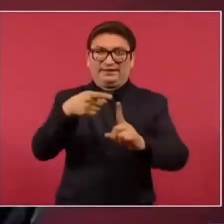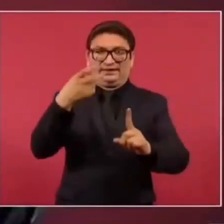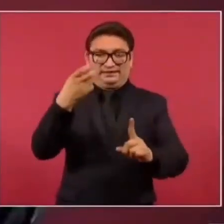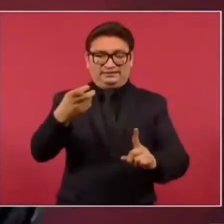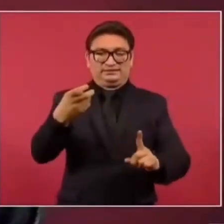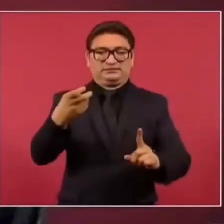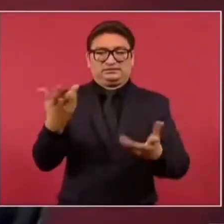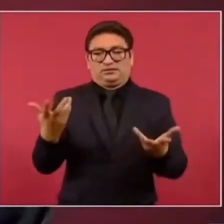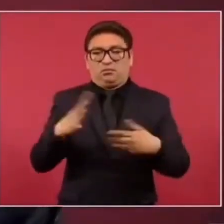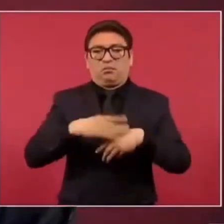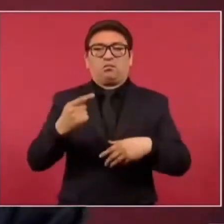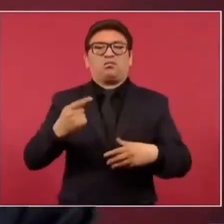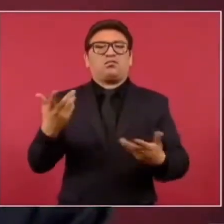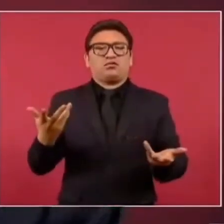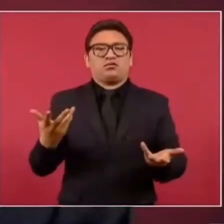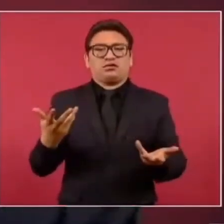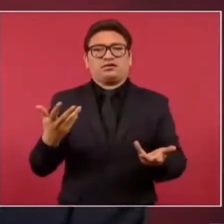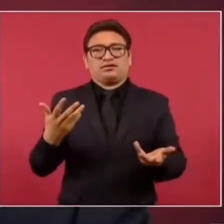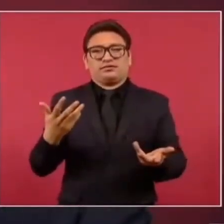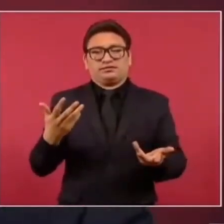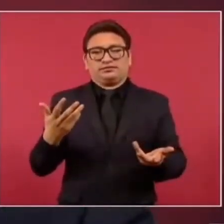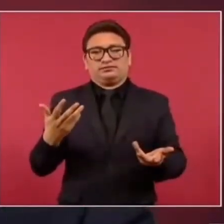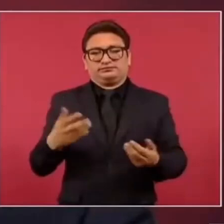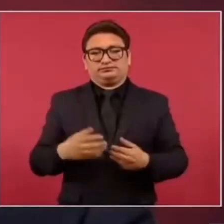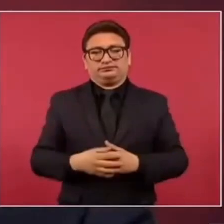llevaba. Cuando